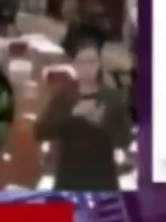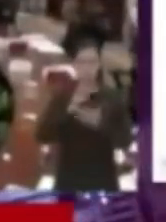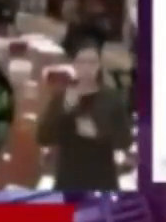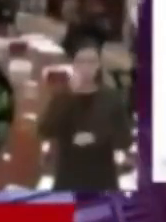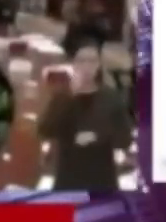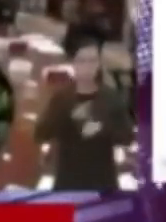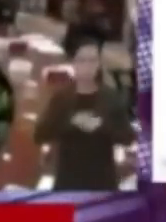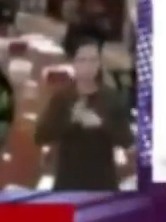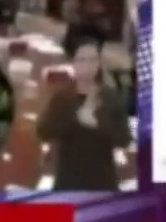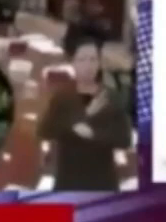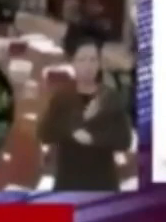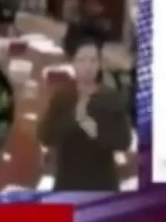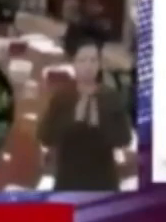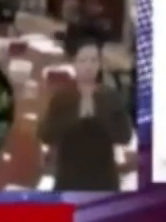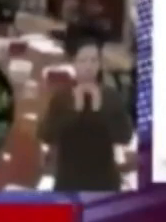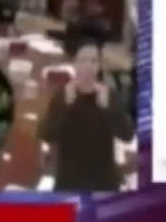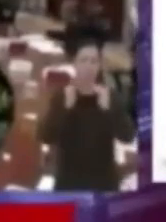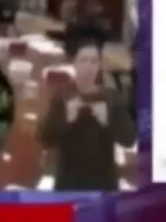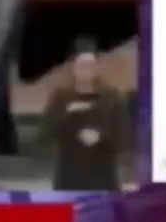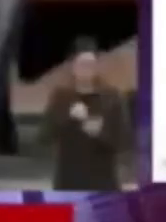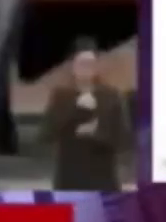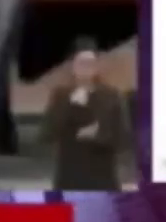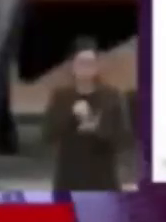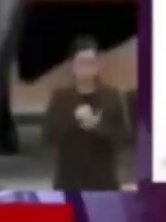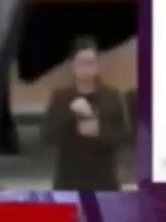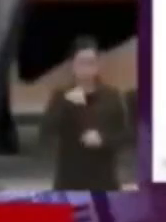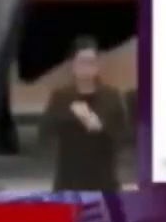Bueno, es que votar por el PRI no es votar por la oposición,